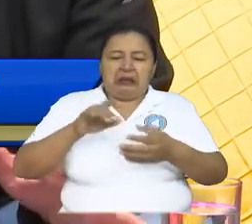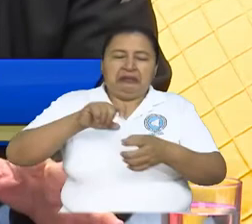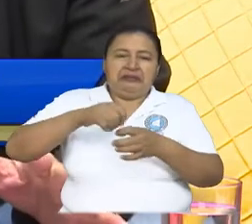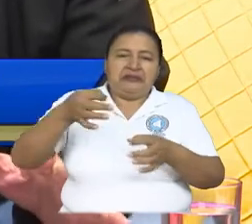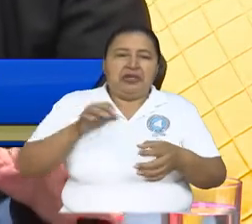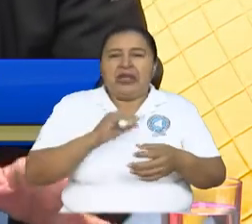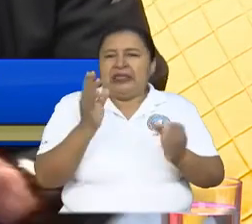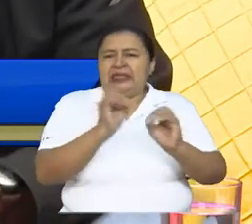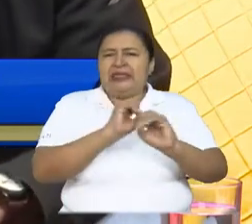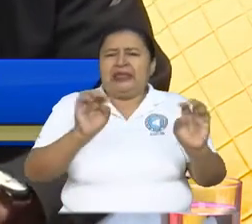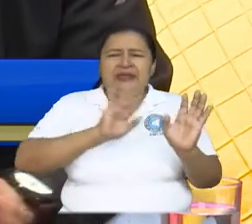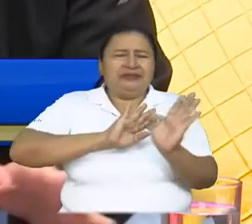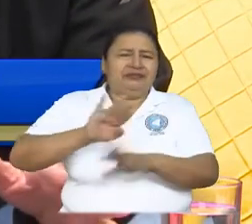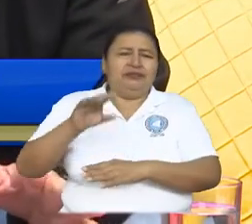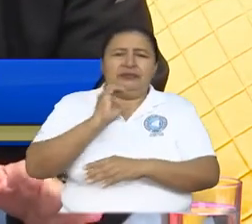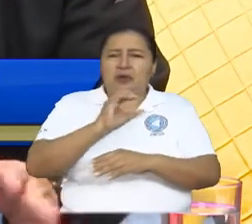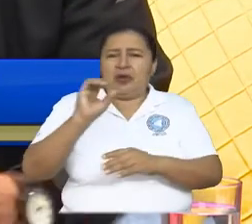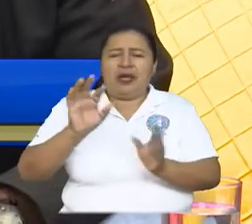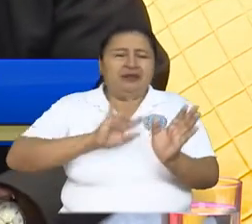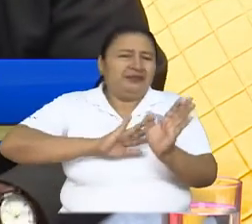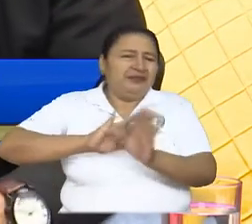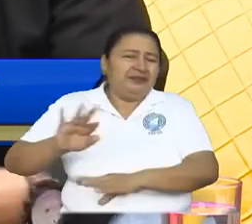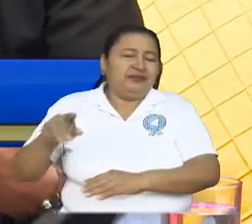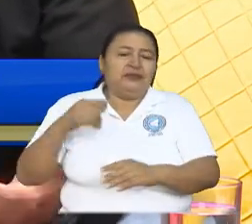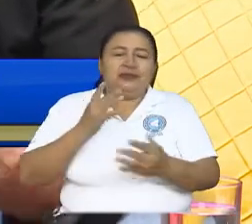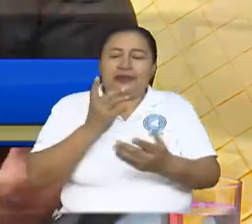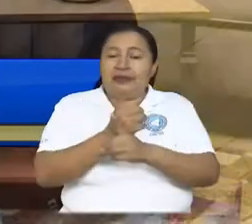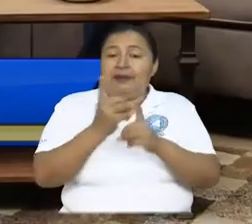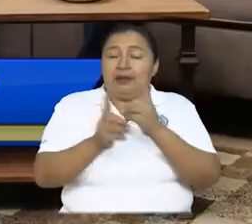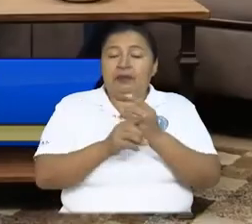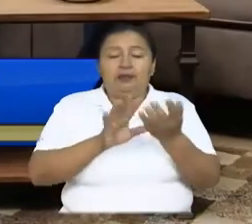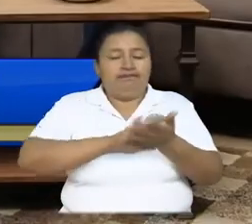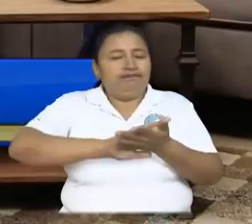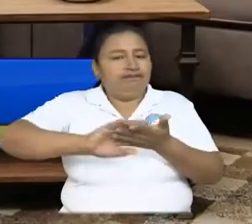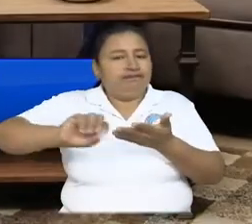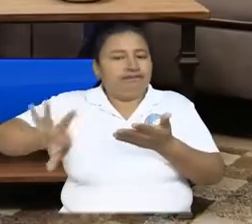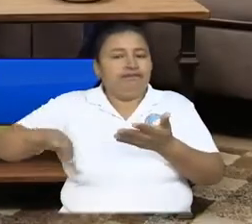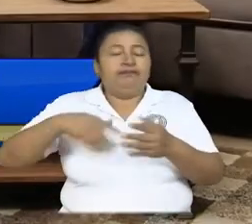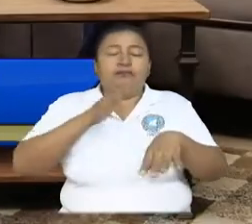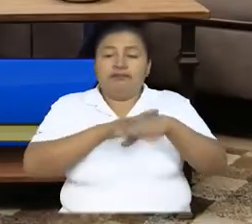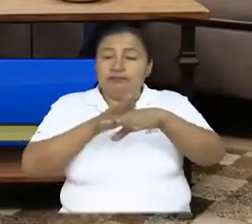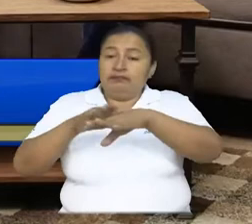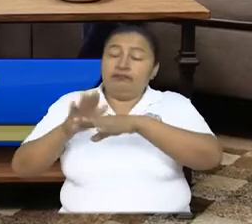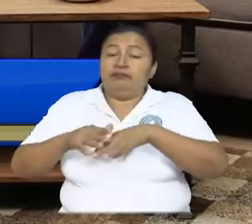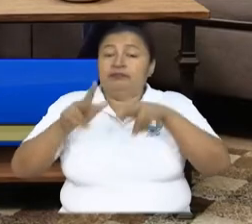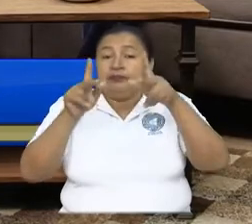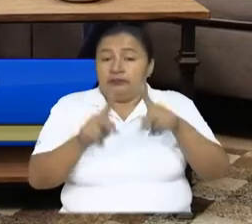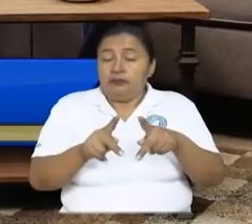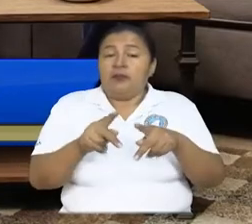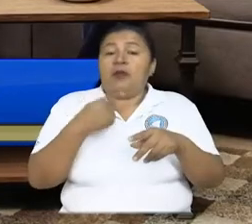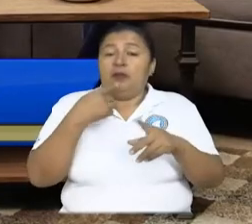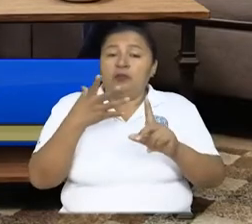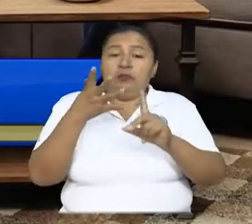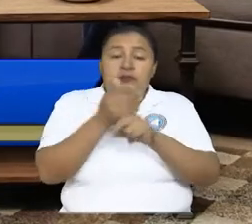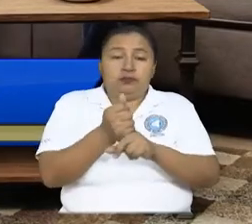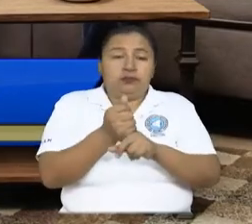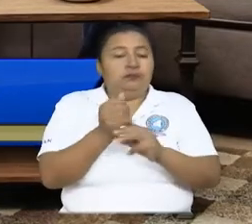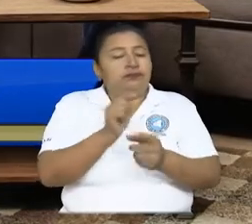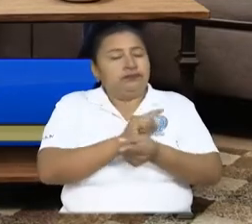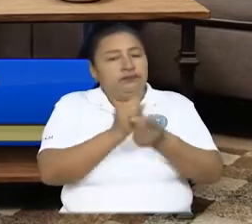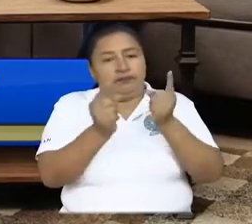más cocacola todas esas cosas tenemos que invitar a la gente para que lograron hábitos